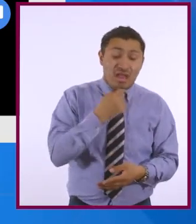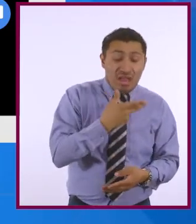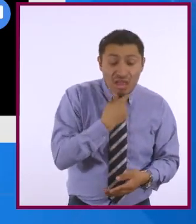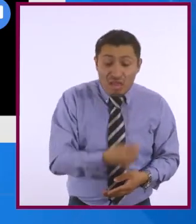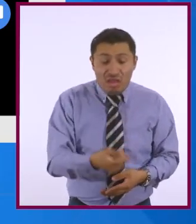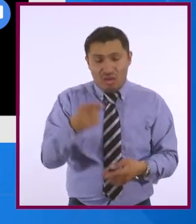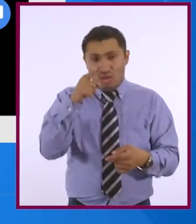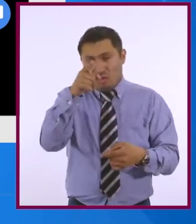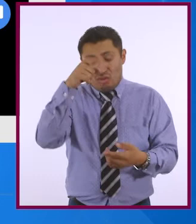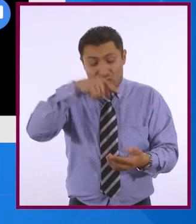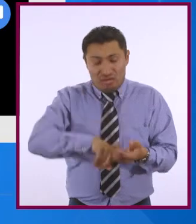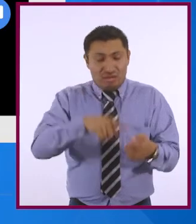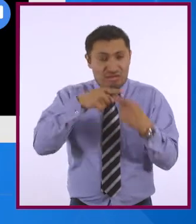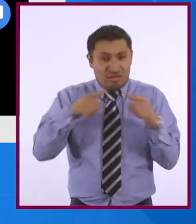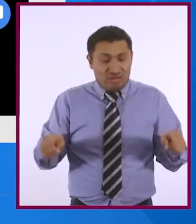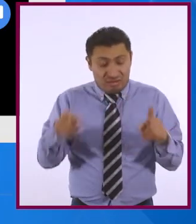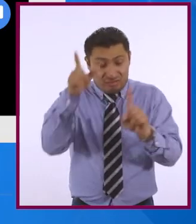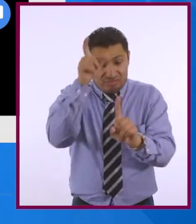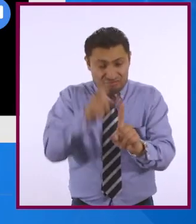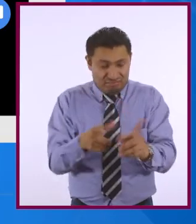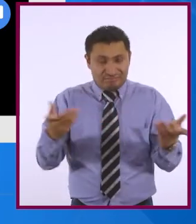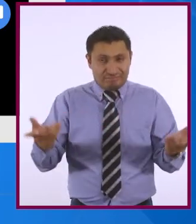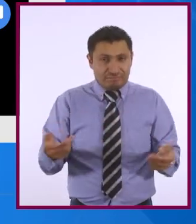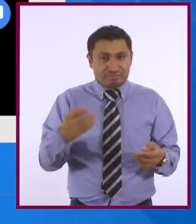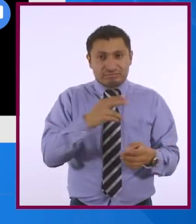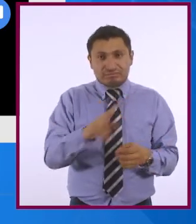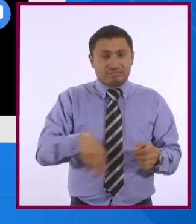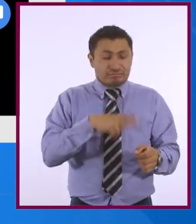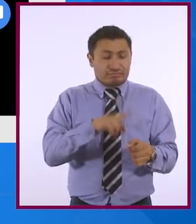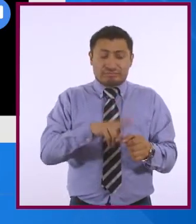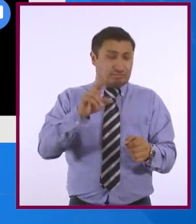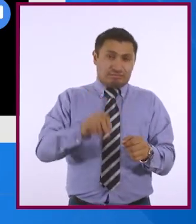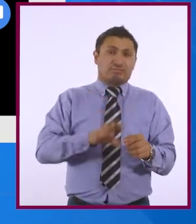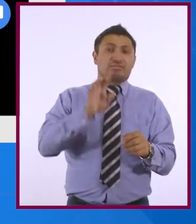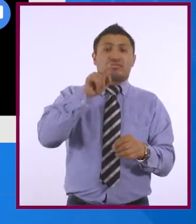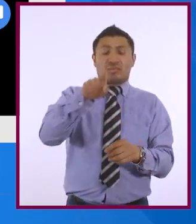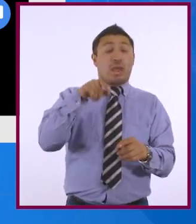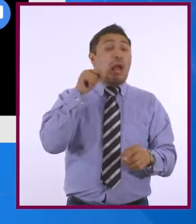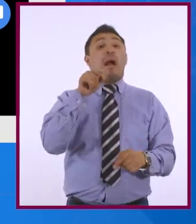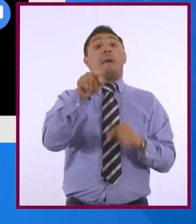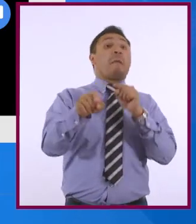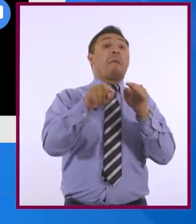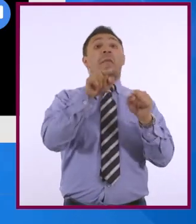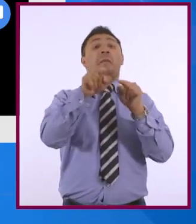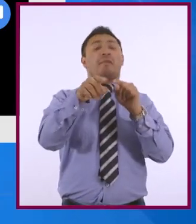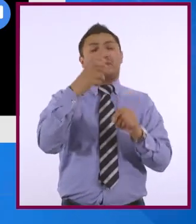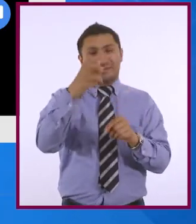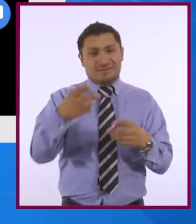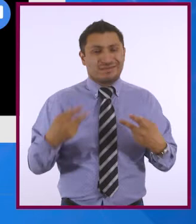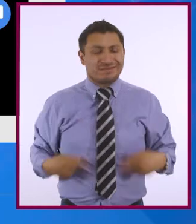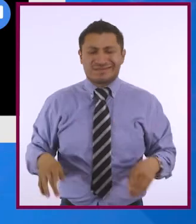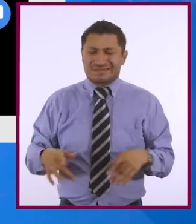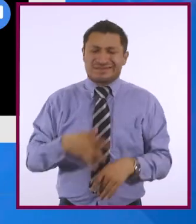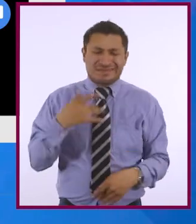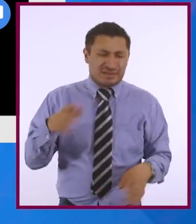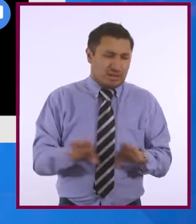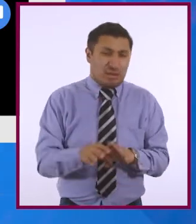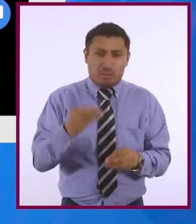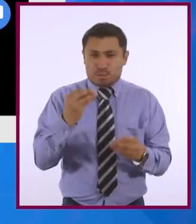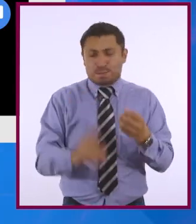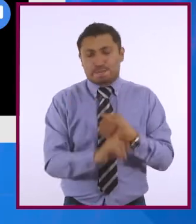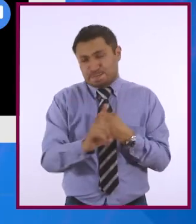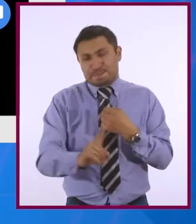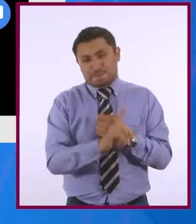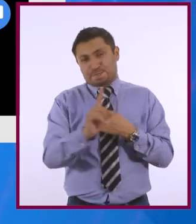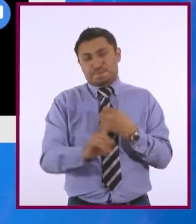algo diferente, ¿no? A lo normal, tiende a ser señalado y eso para una persona genera muchos